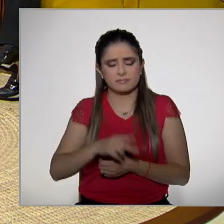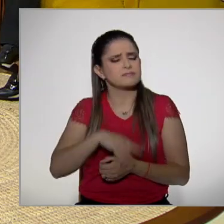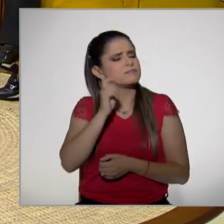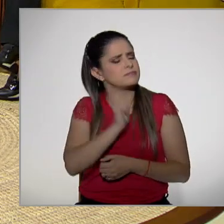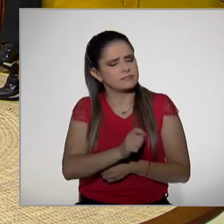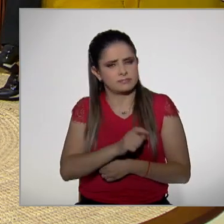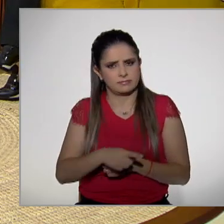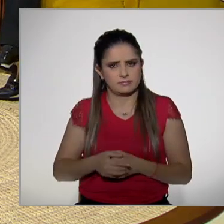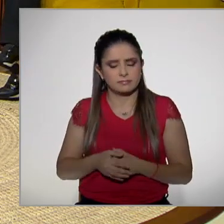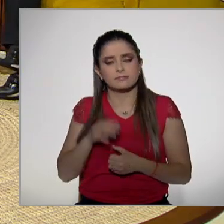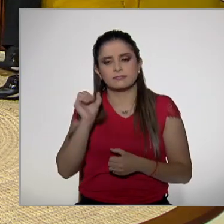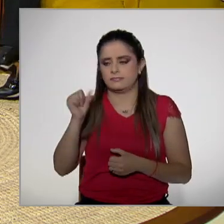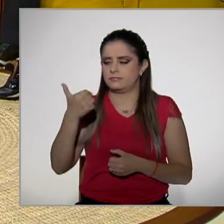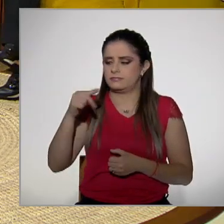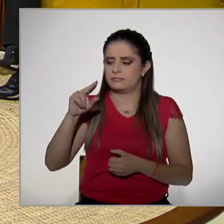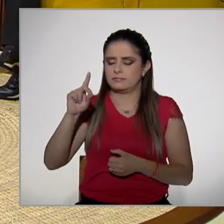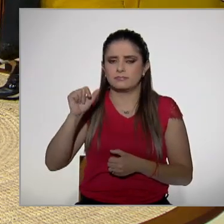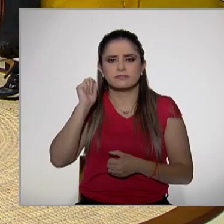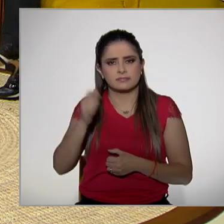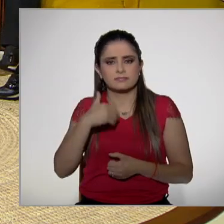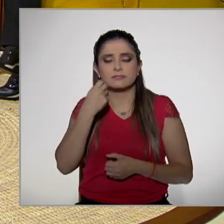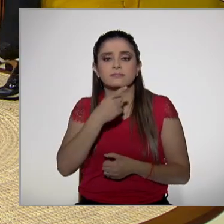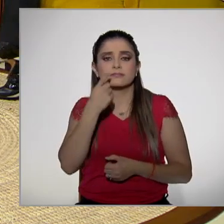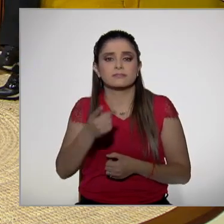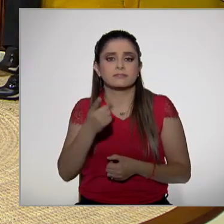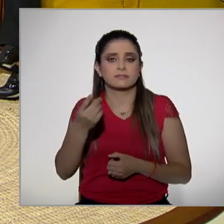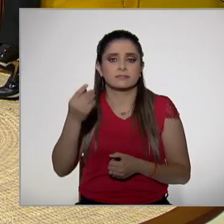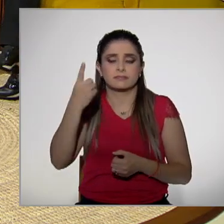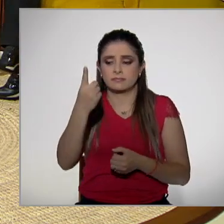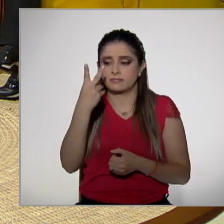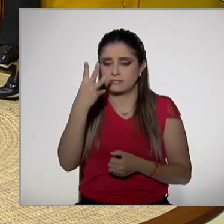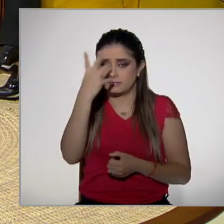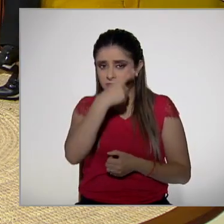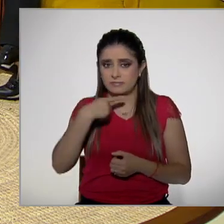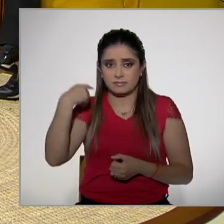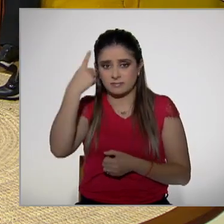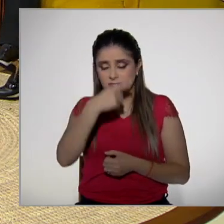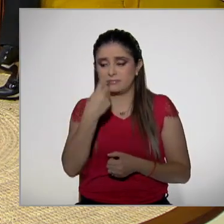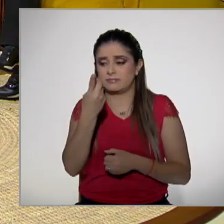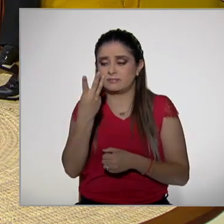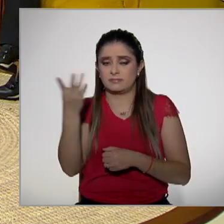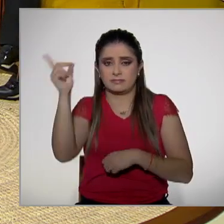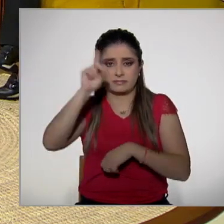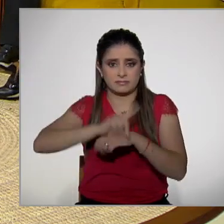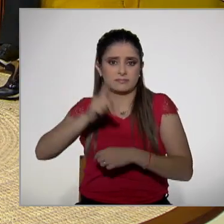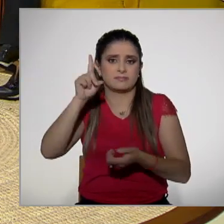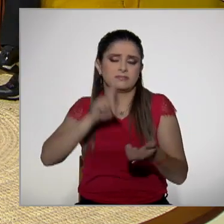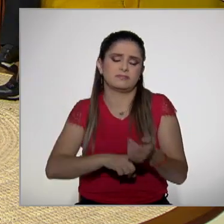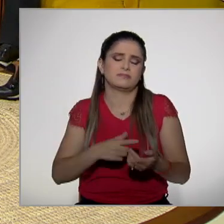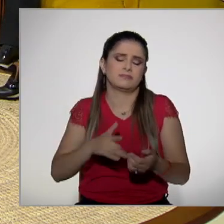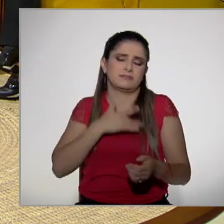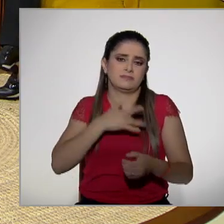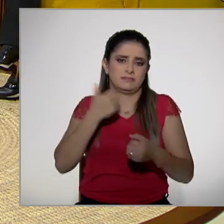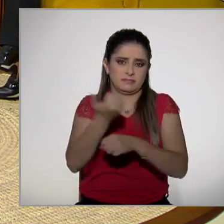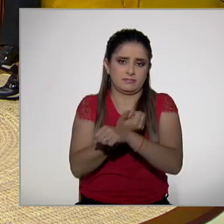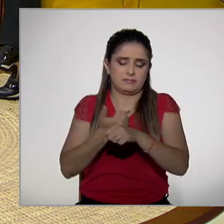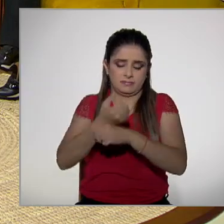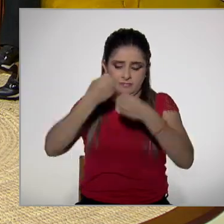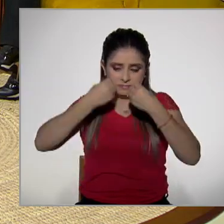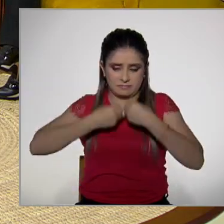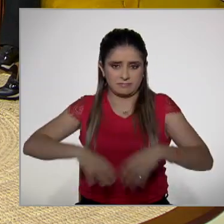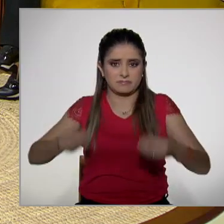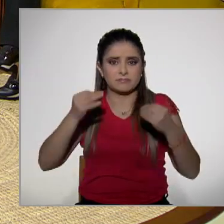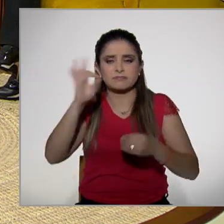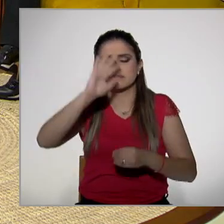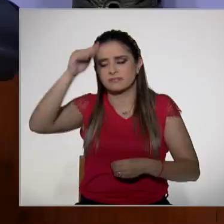eso aguda quiere decir que se instala en pocas horas surcos días la pérdida aguda de sangre después de algún